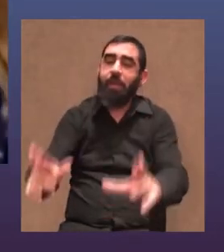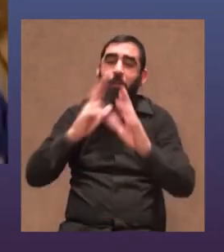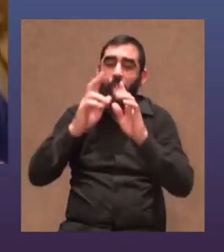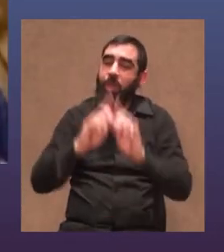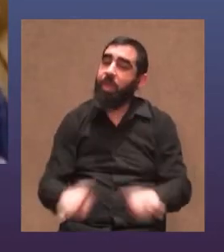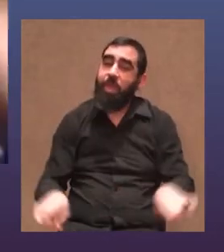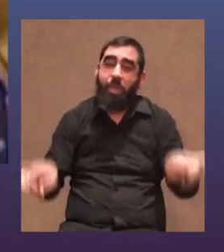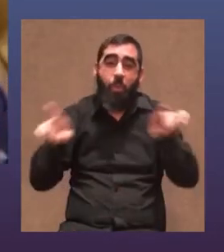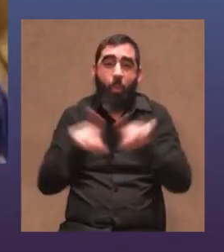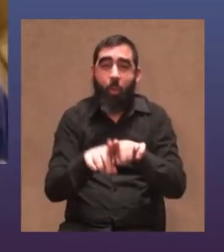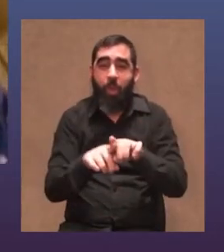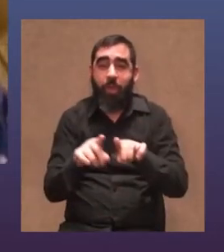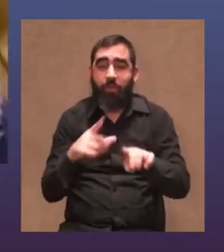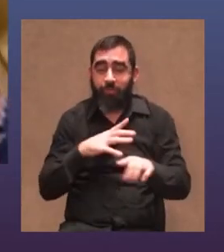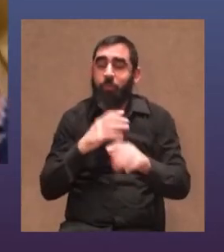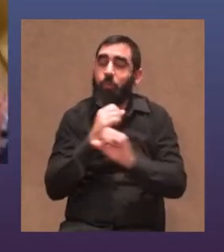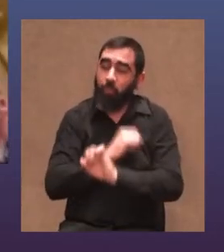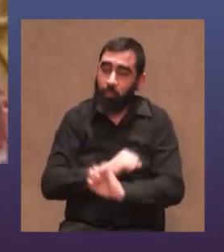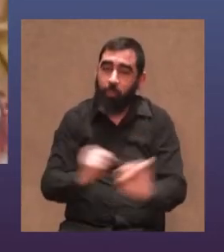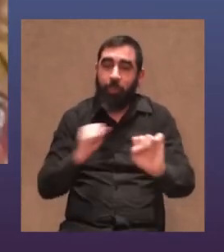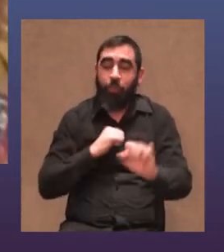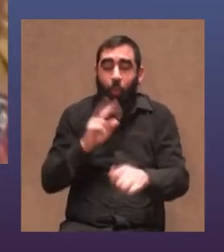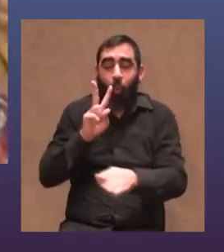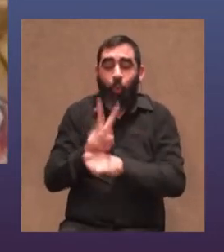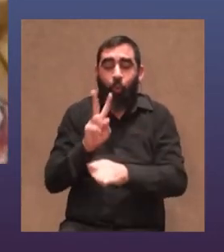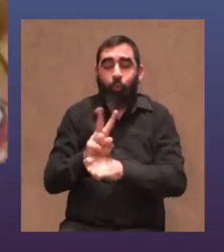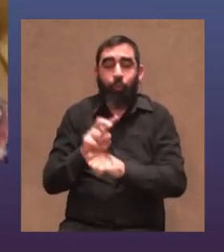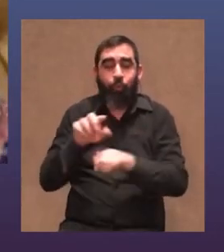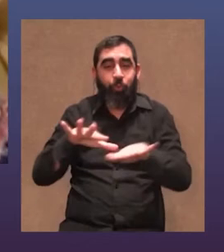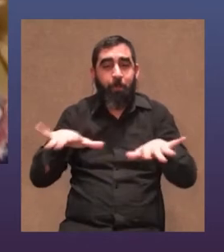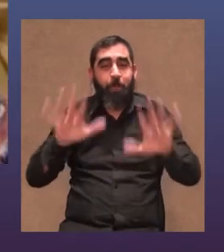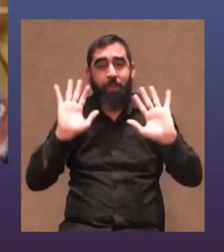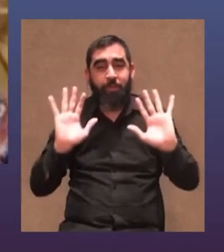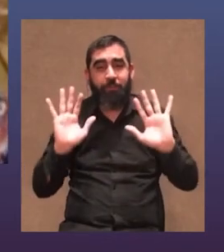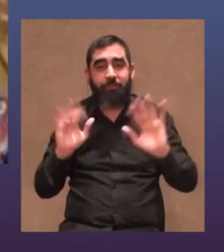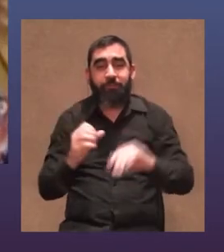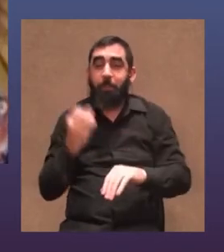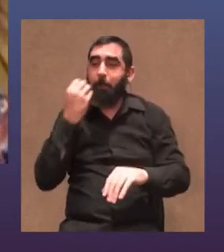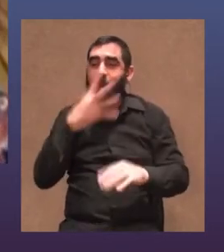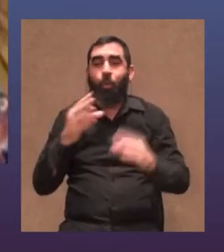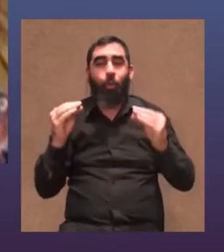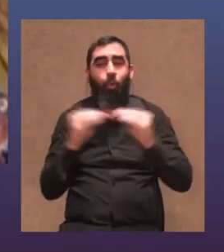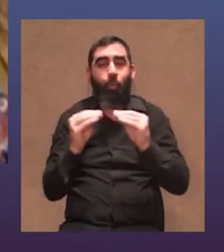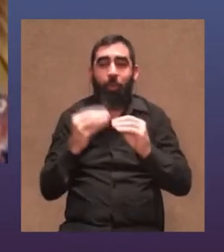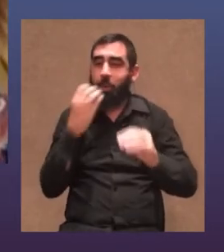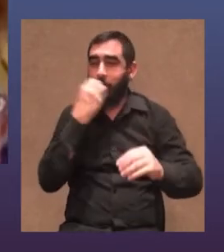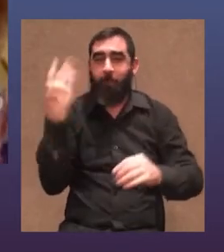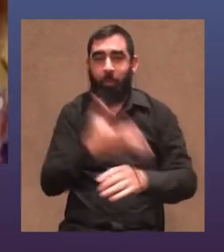ser con patas que tengo bajo control. Tu mejor compañero.